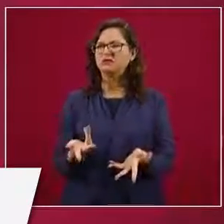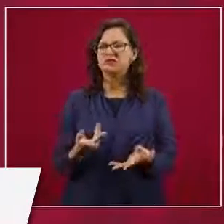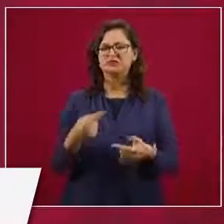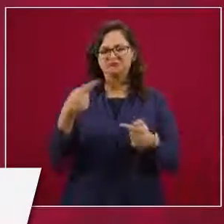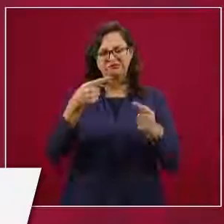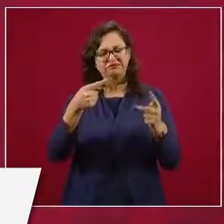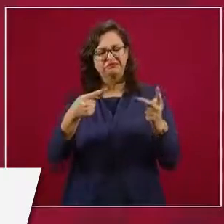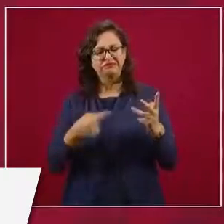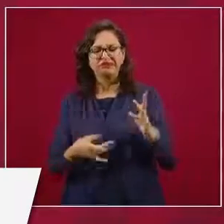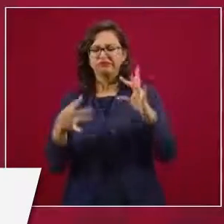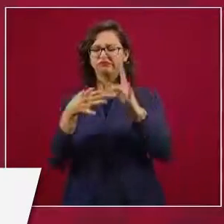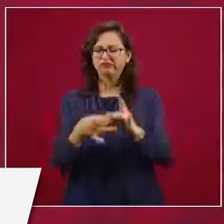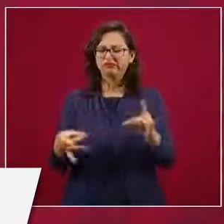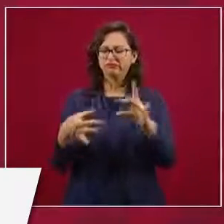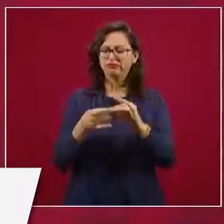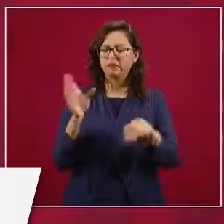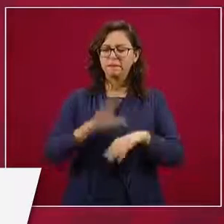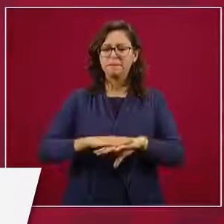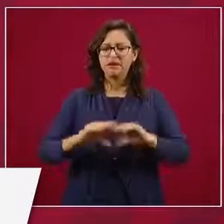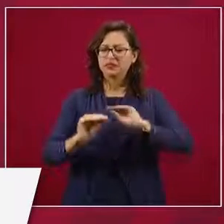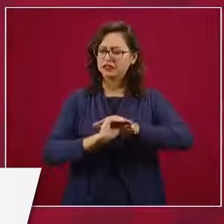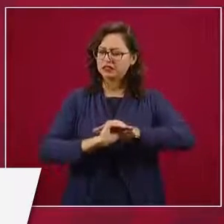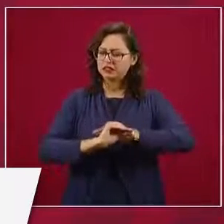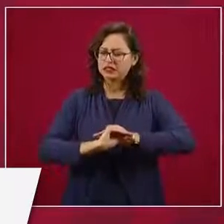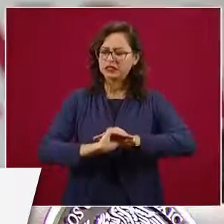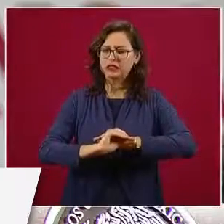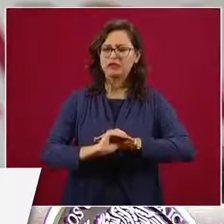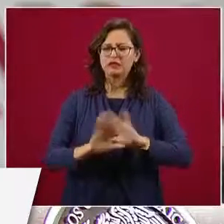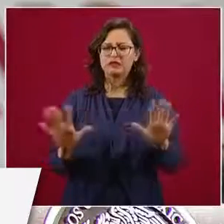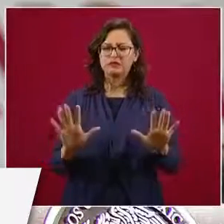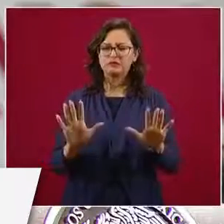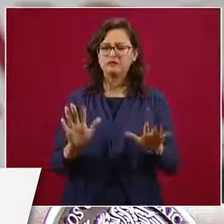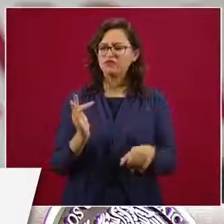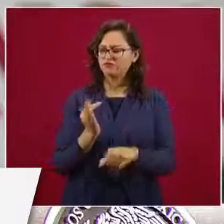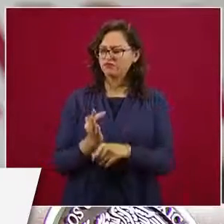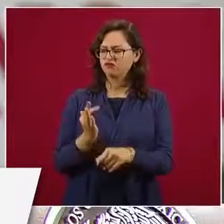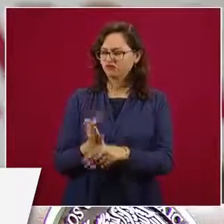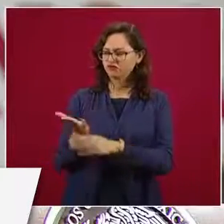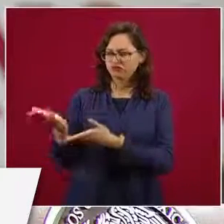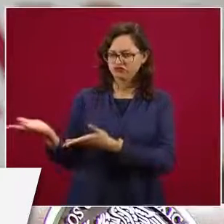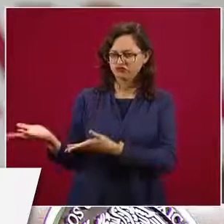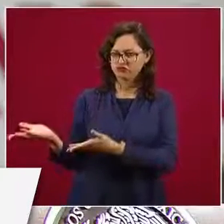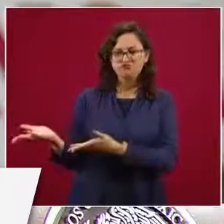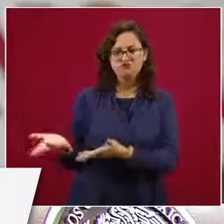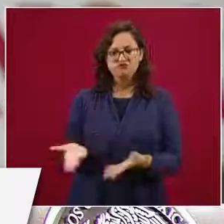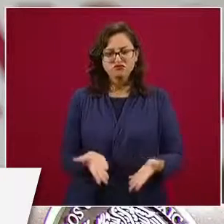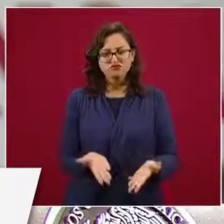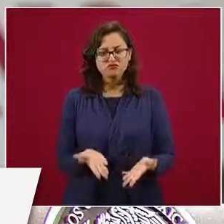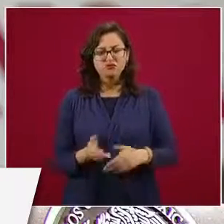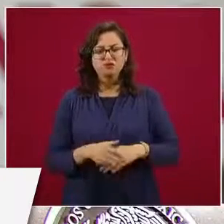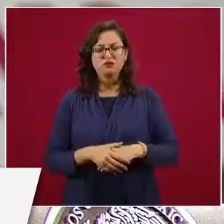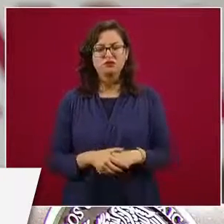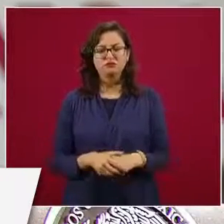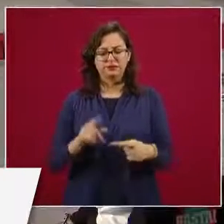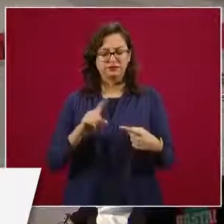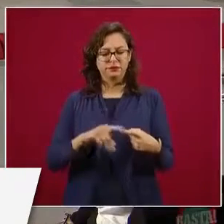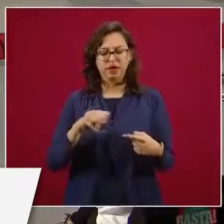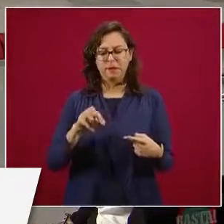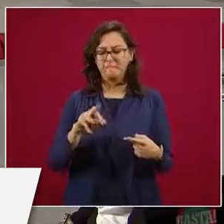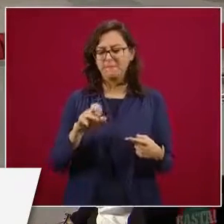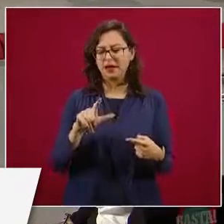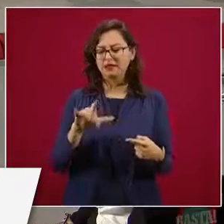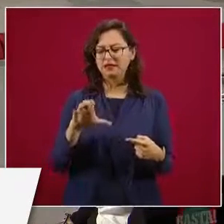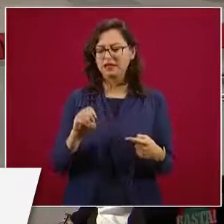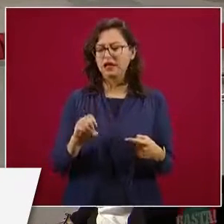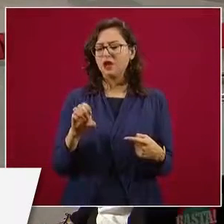los van a explicar aquí y Marcelo Ebrard,